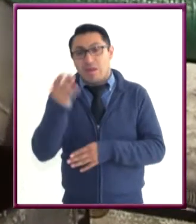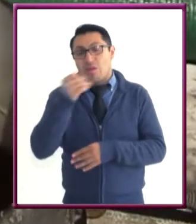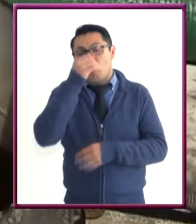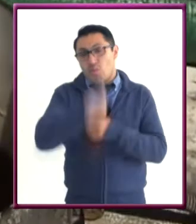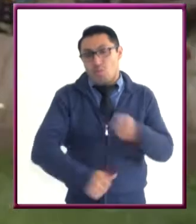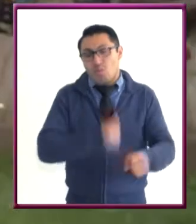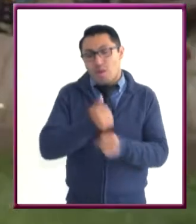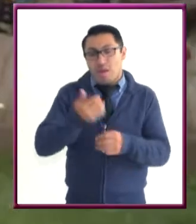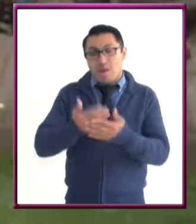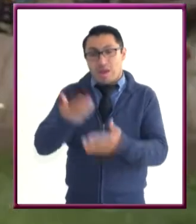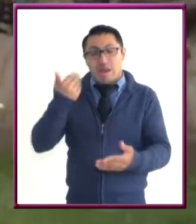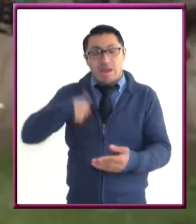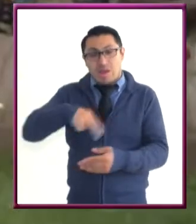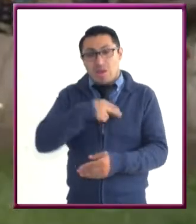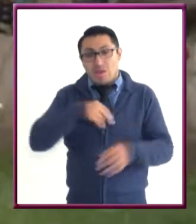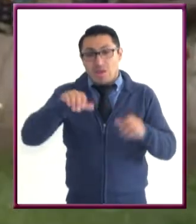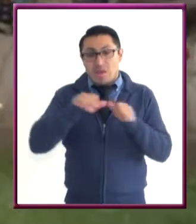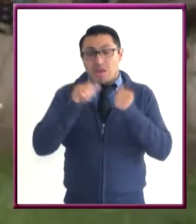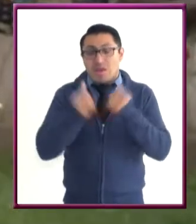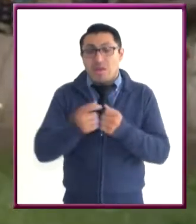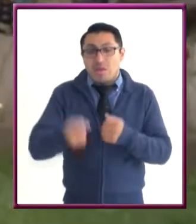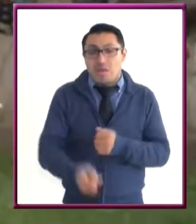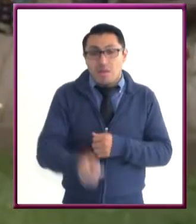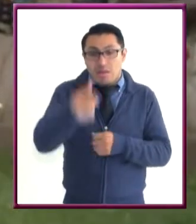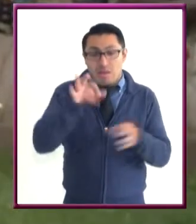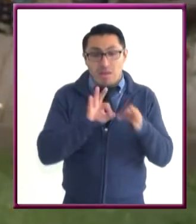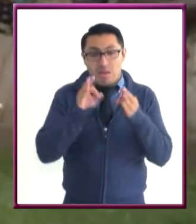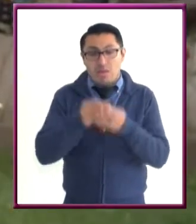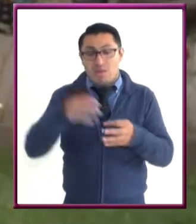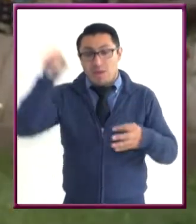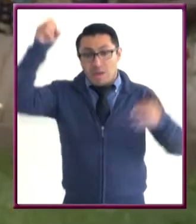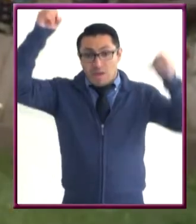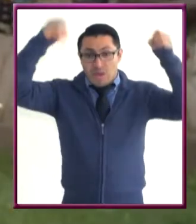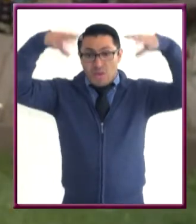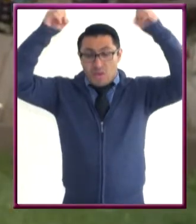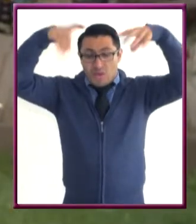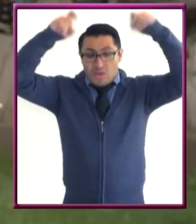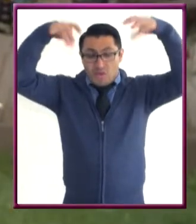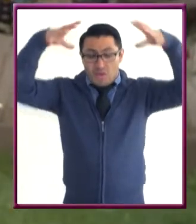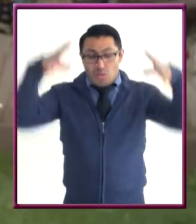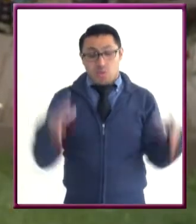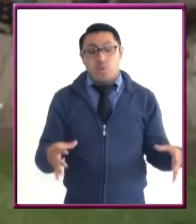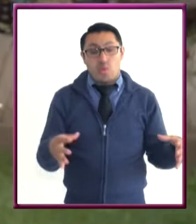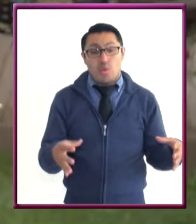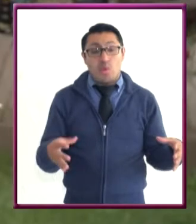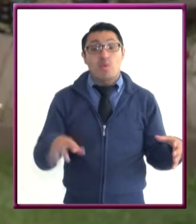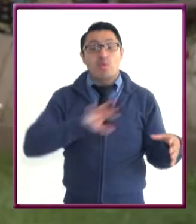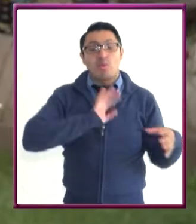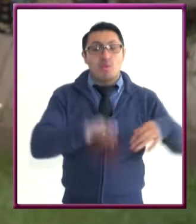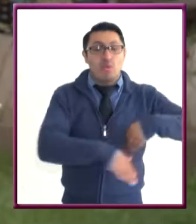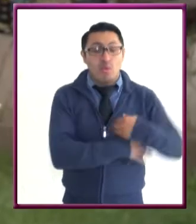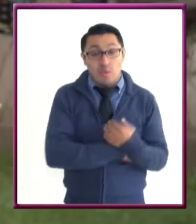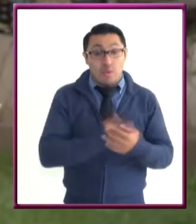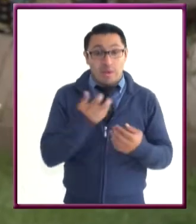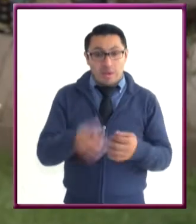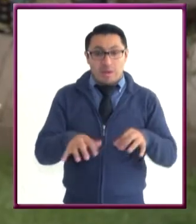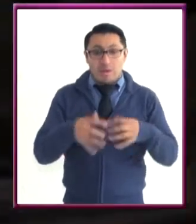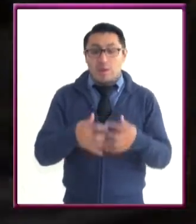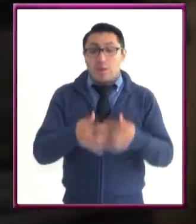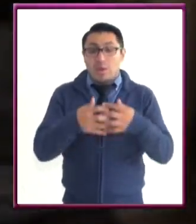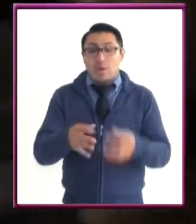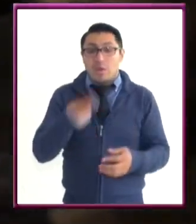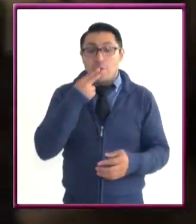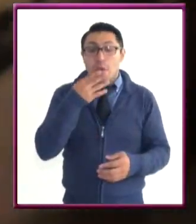hace 9 años pusimos un primer sistema de captación de agua de lluvia, y ese sistema funcionó muy